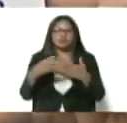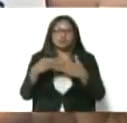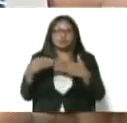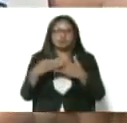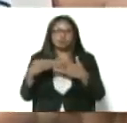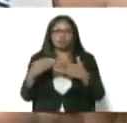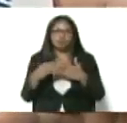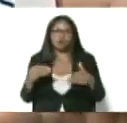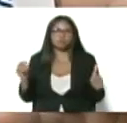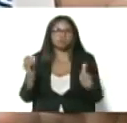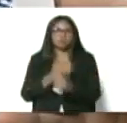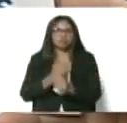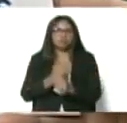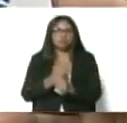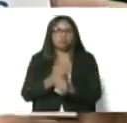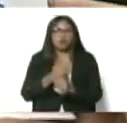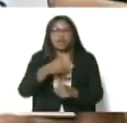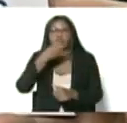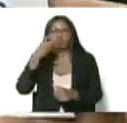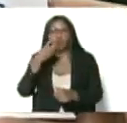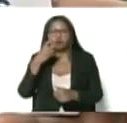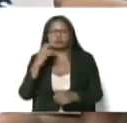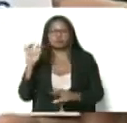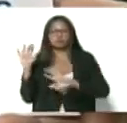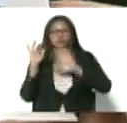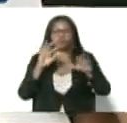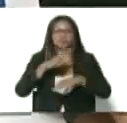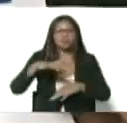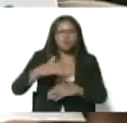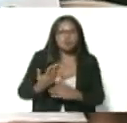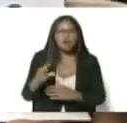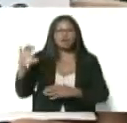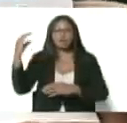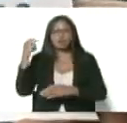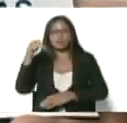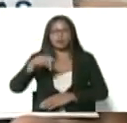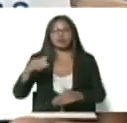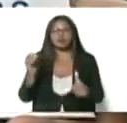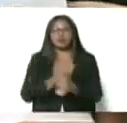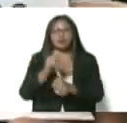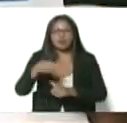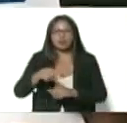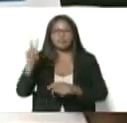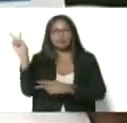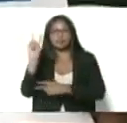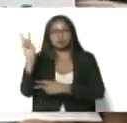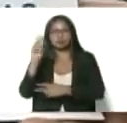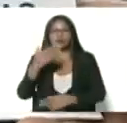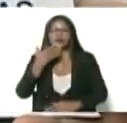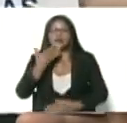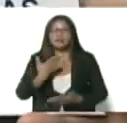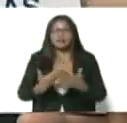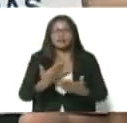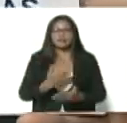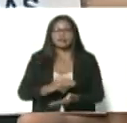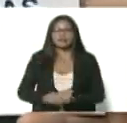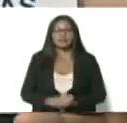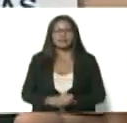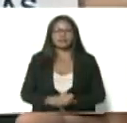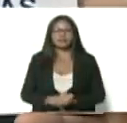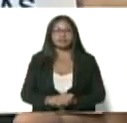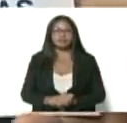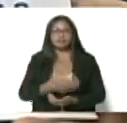incautados en drogas provenientes de colombia en territorio venezolano gracias a la acción del cuerpo